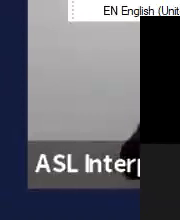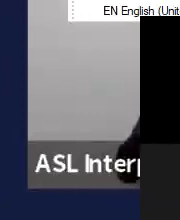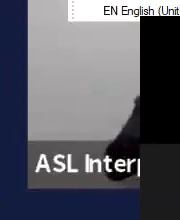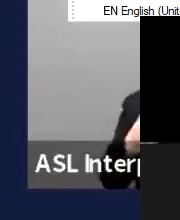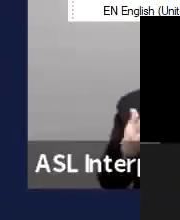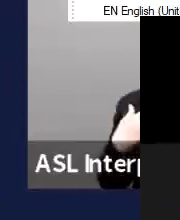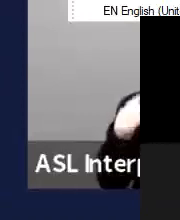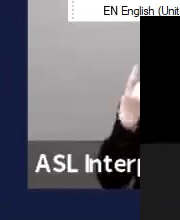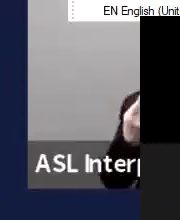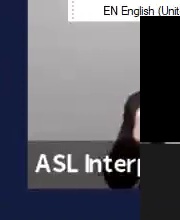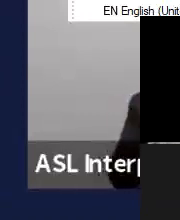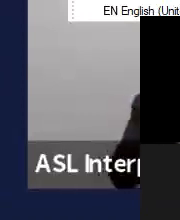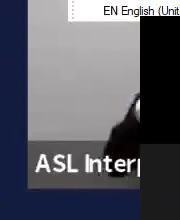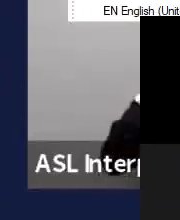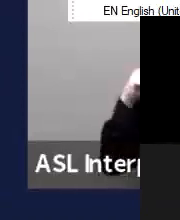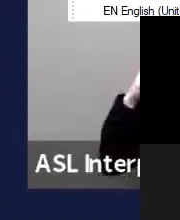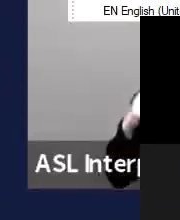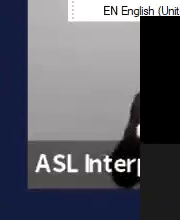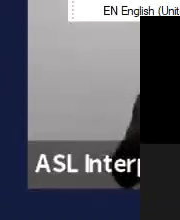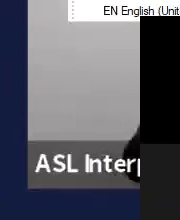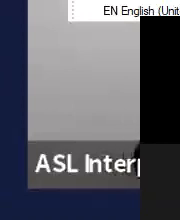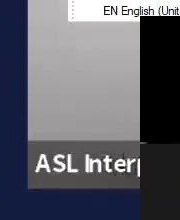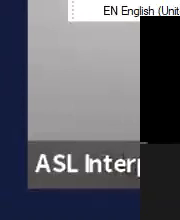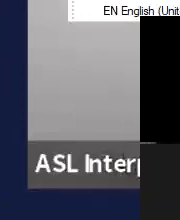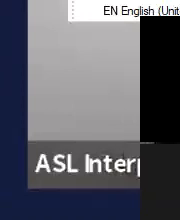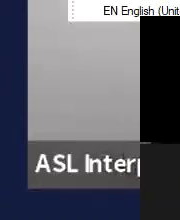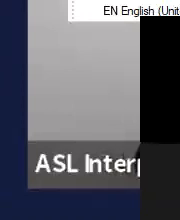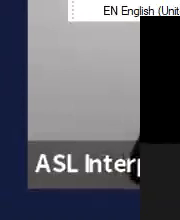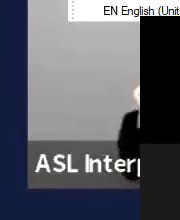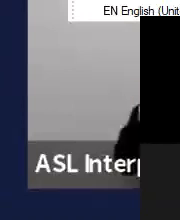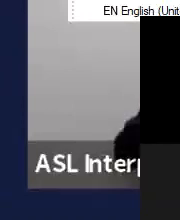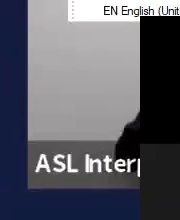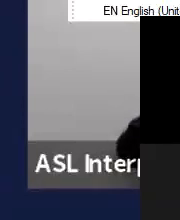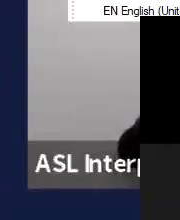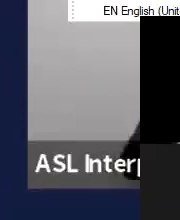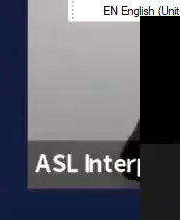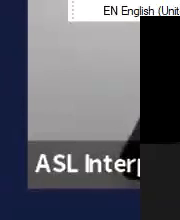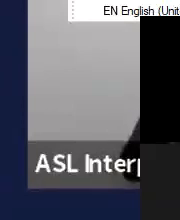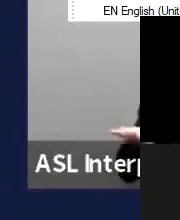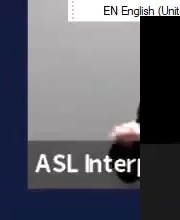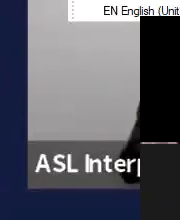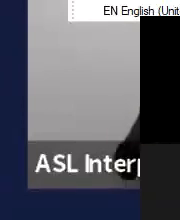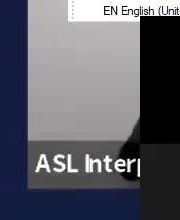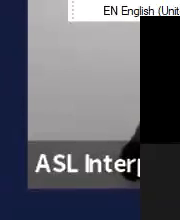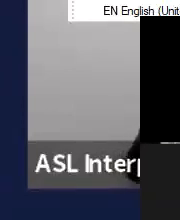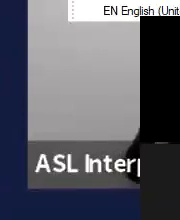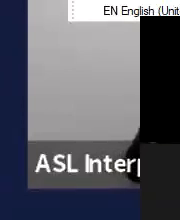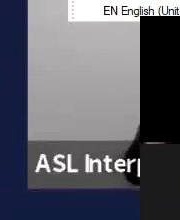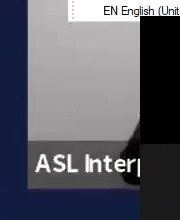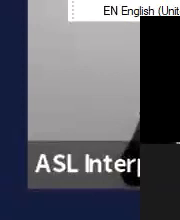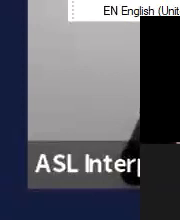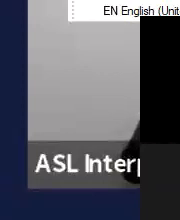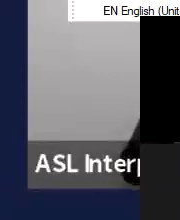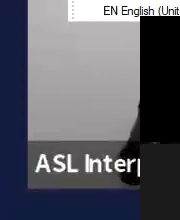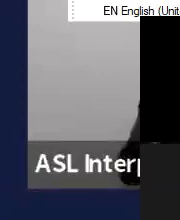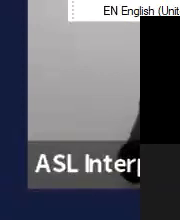todos, su liderazgo y seguir todas las prácticas de seguridad que pueden para aumentar el